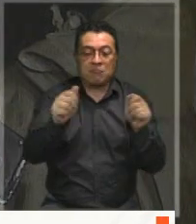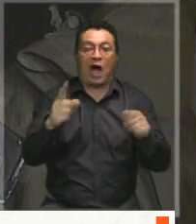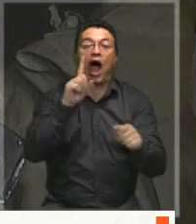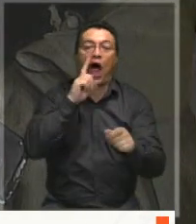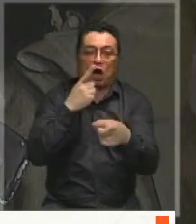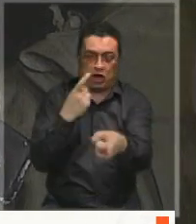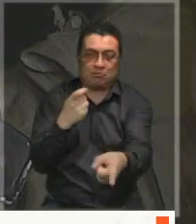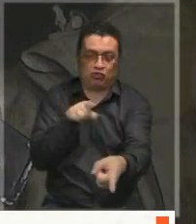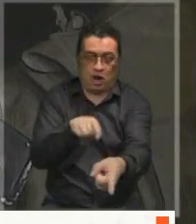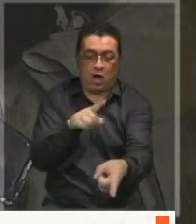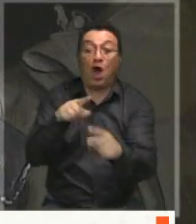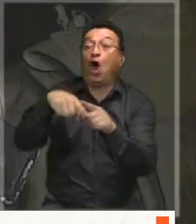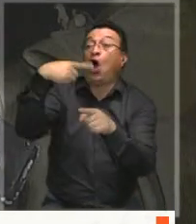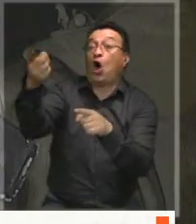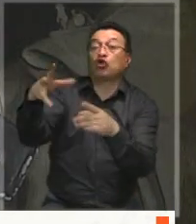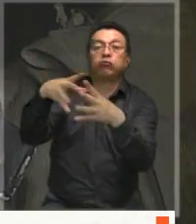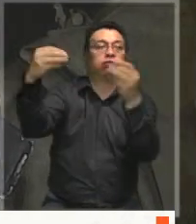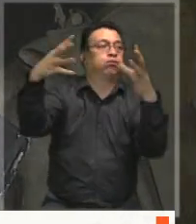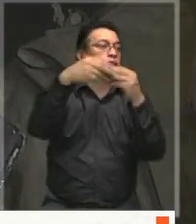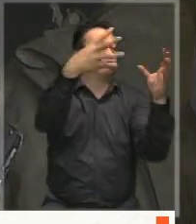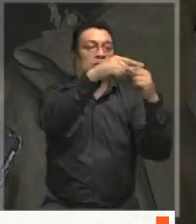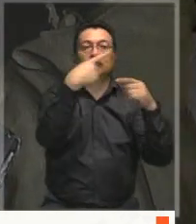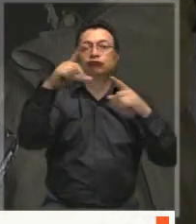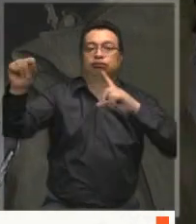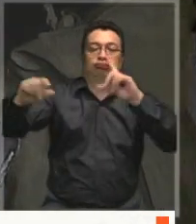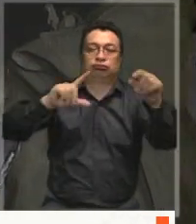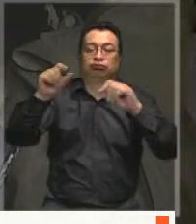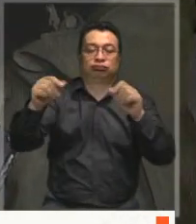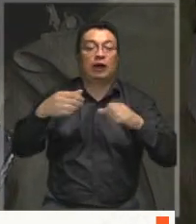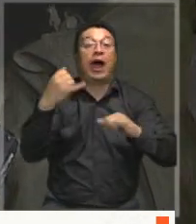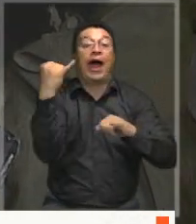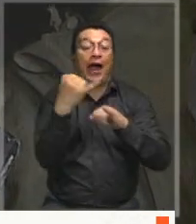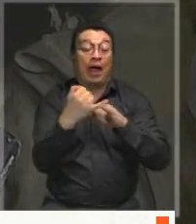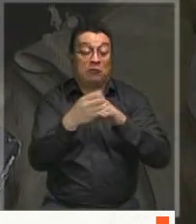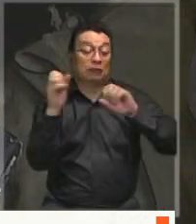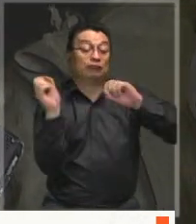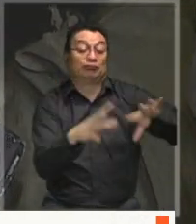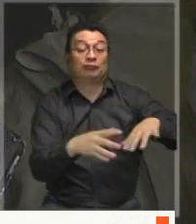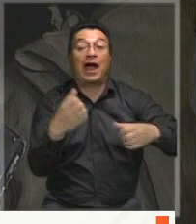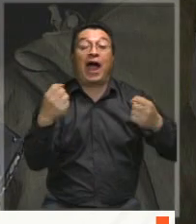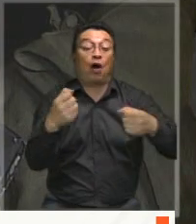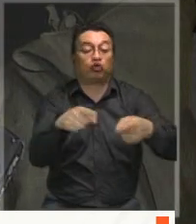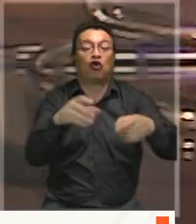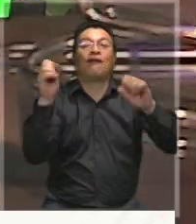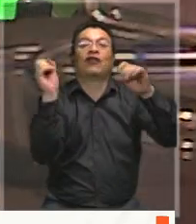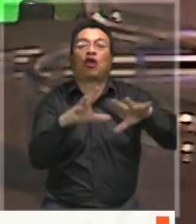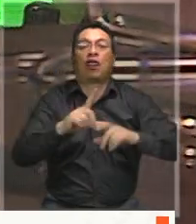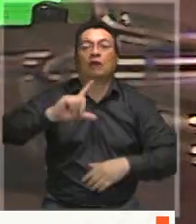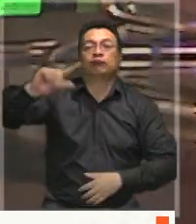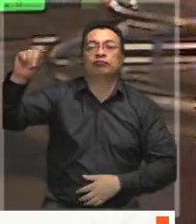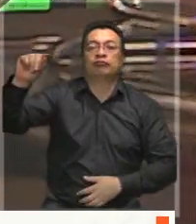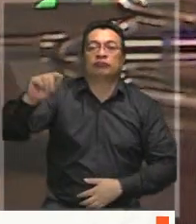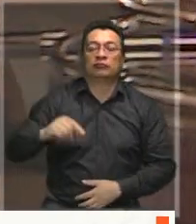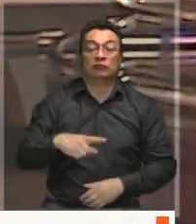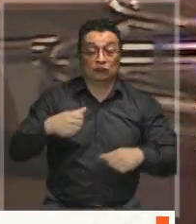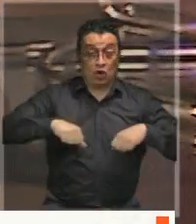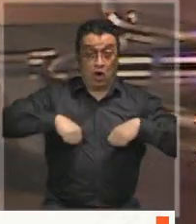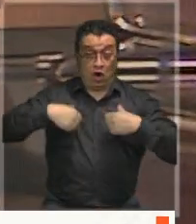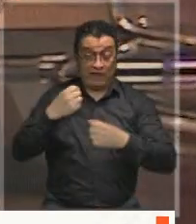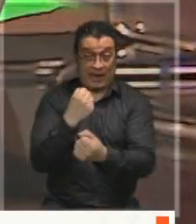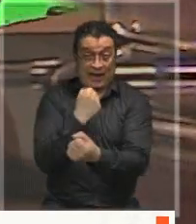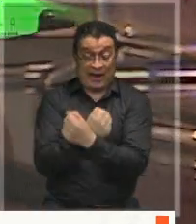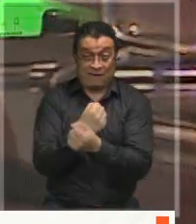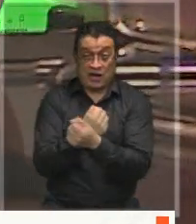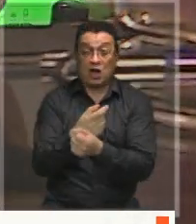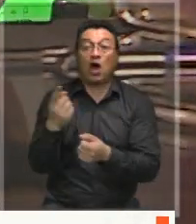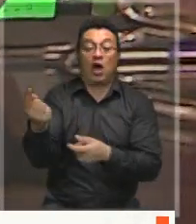resto de los individuos huyeron en diferentes direcciones, dejando uno de los vehículos en que se movilizaban en el lugar. Y el joven, el carabinero, se vino a lavar